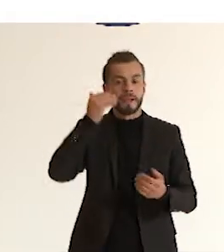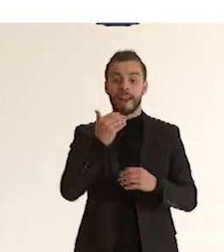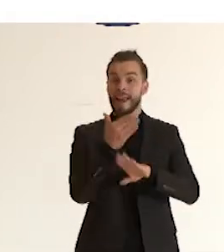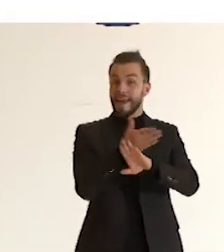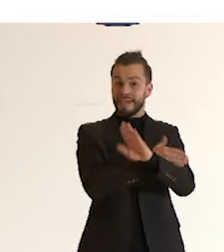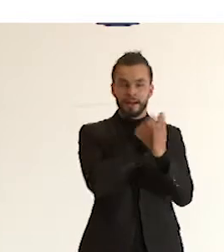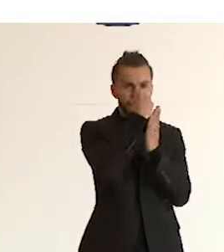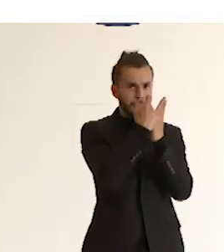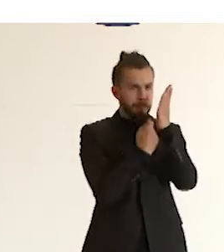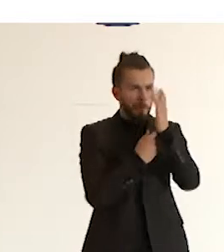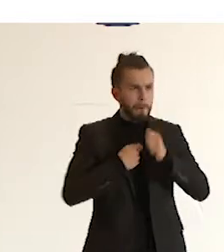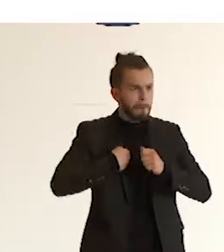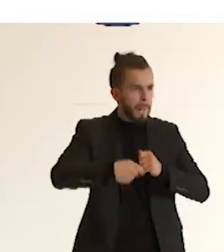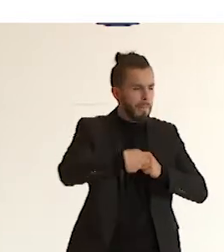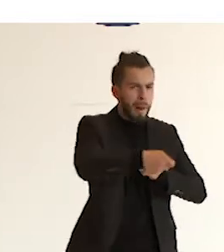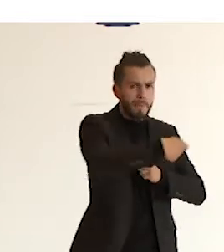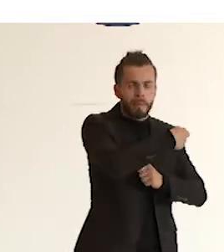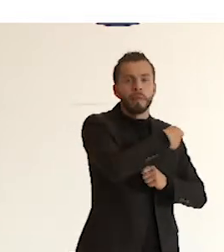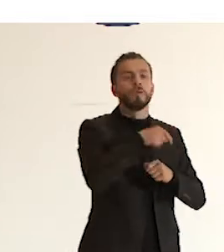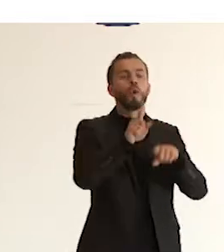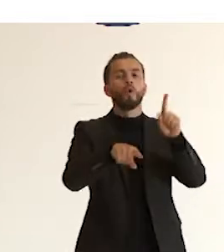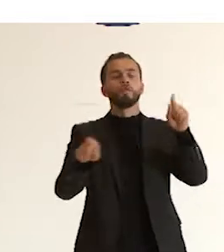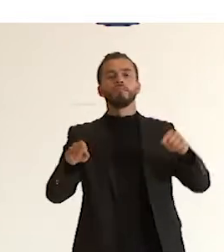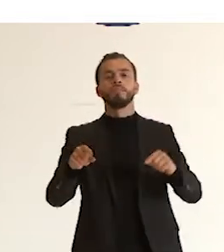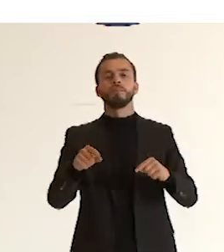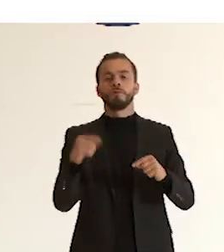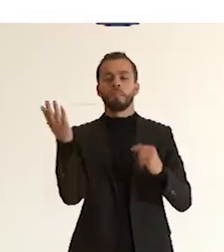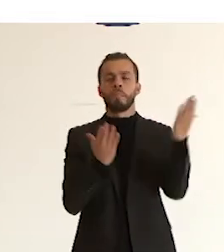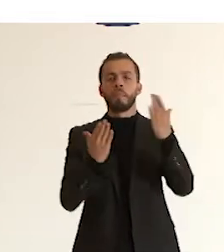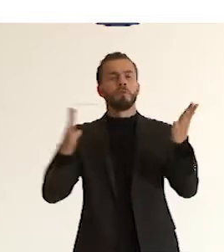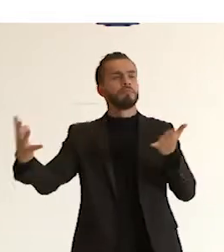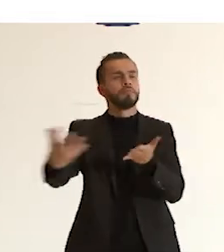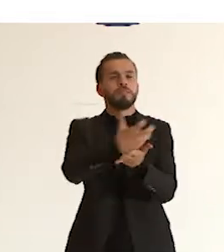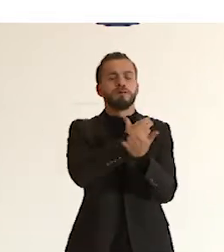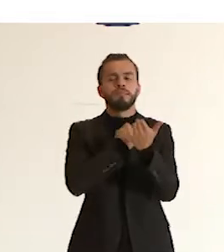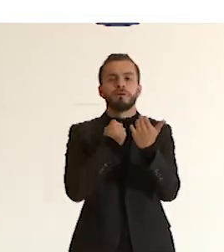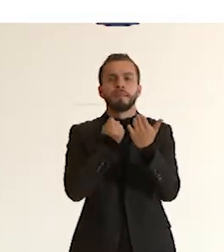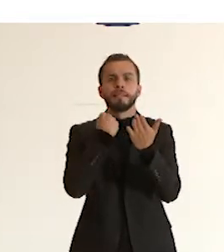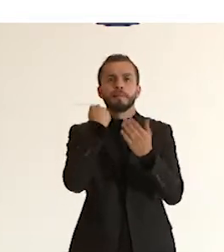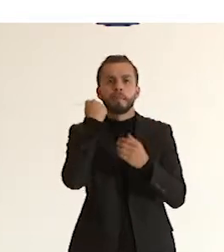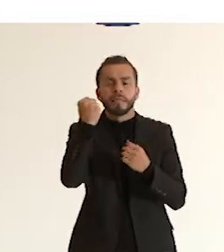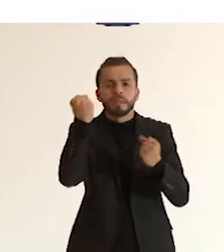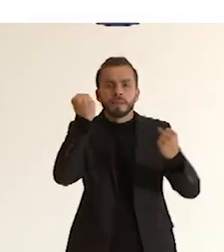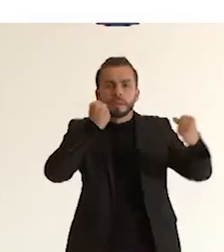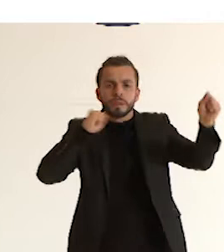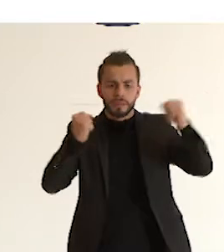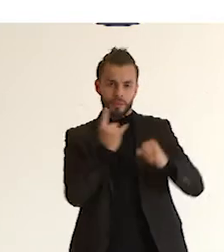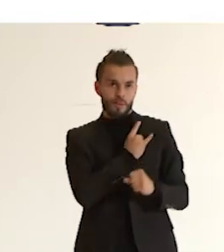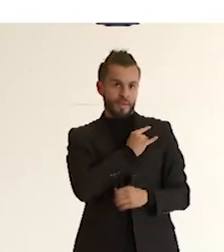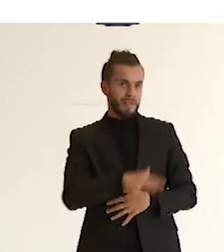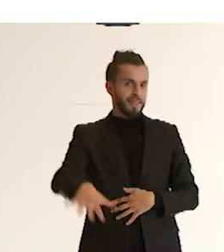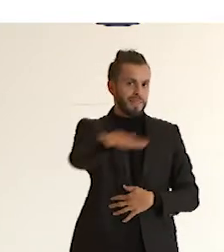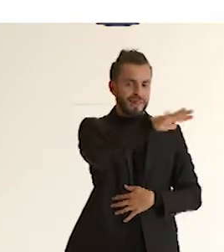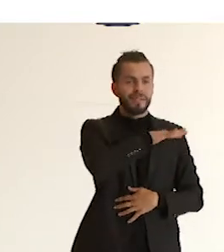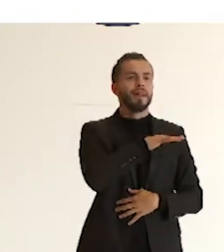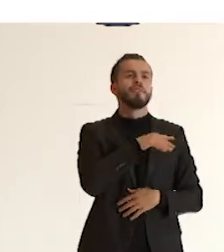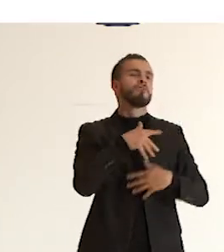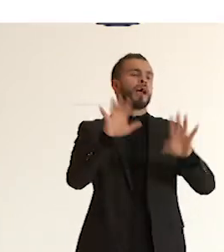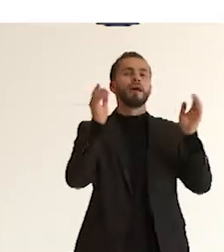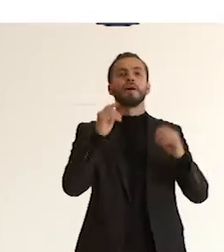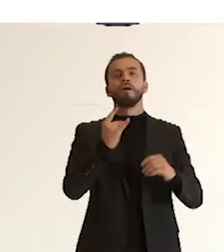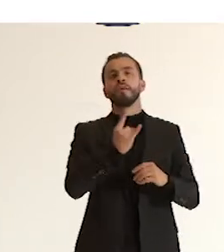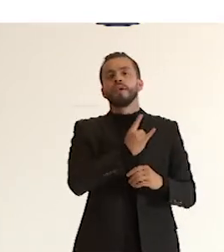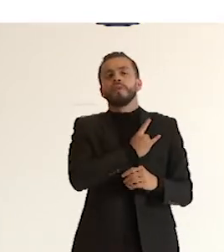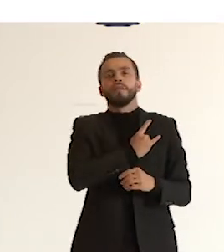es que algunas de las preocupaciones de formación ética en la universidad como les decía antes no por el hecho de ser la universidad